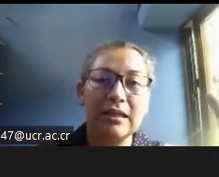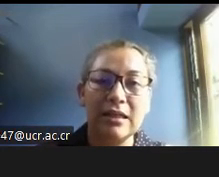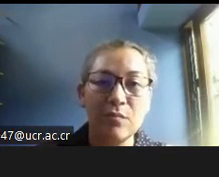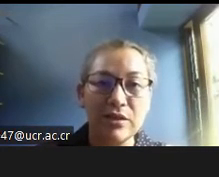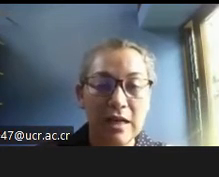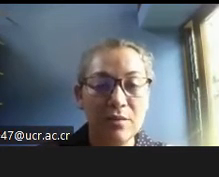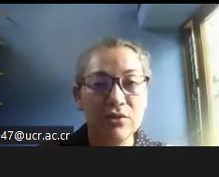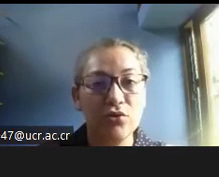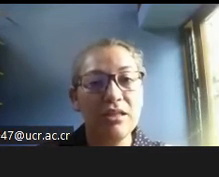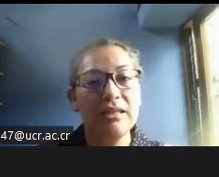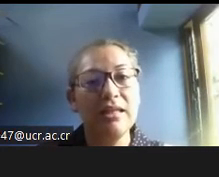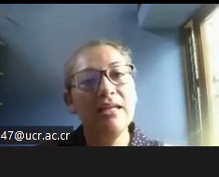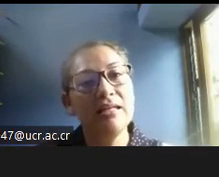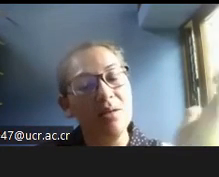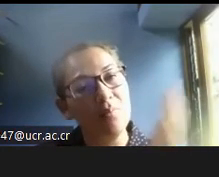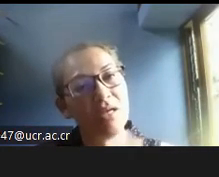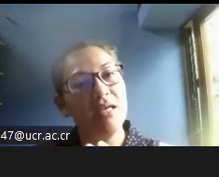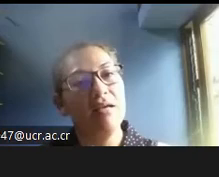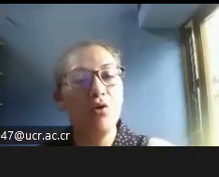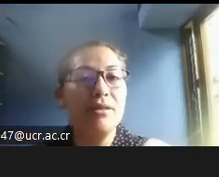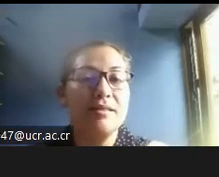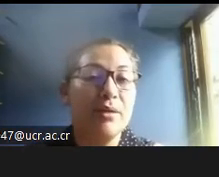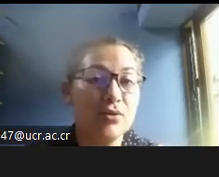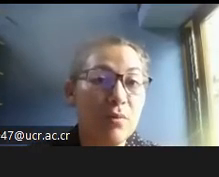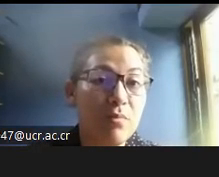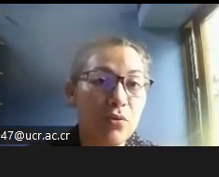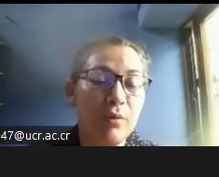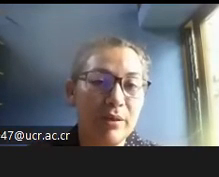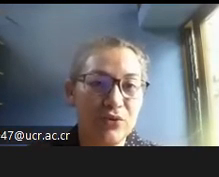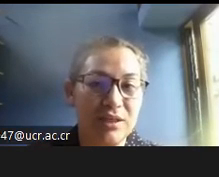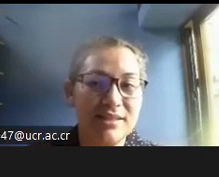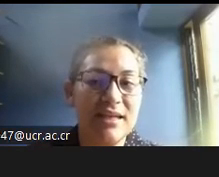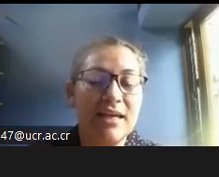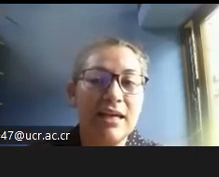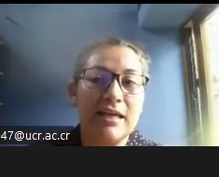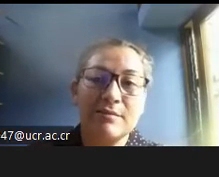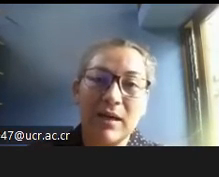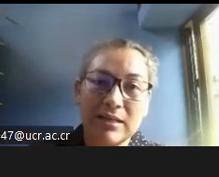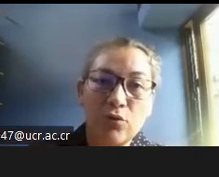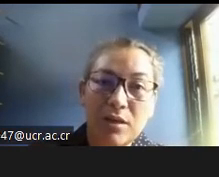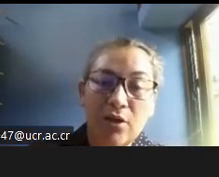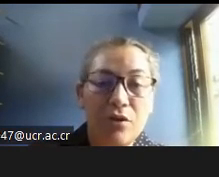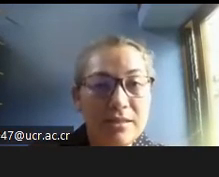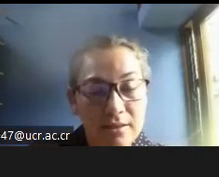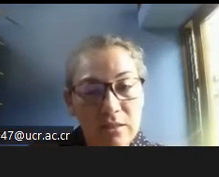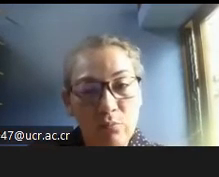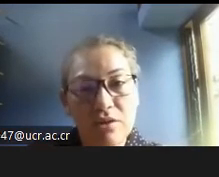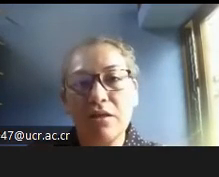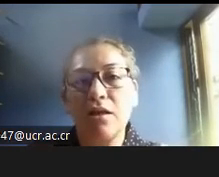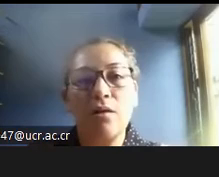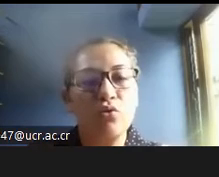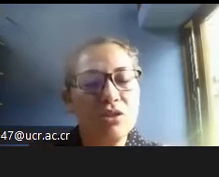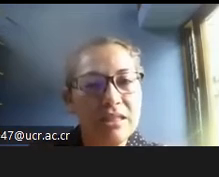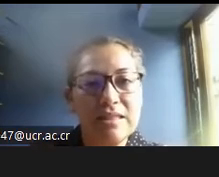una técnica de animación digital y también con la participación en vivo de personas. Para hacer un video de este tipo